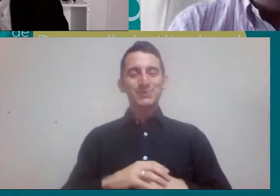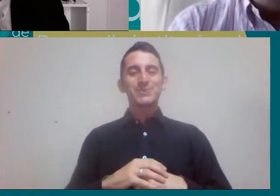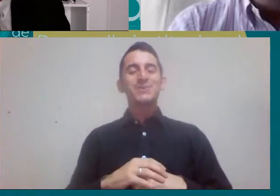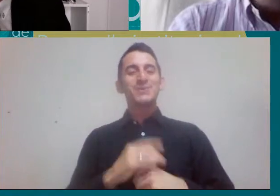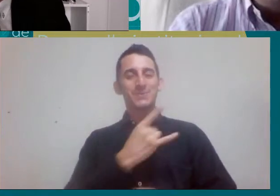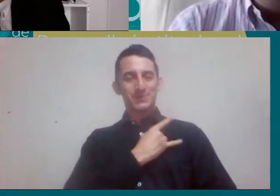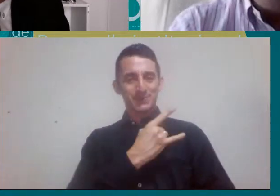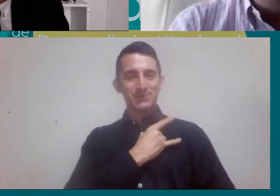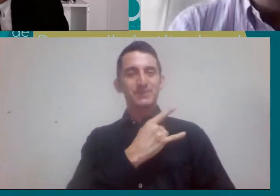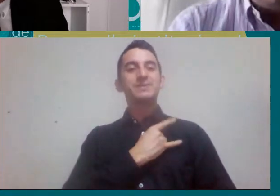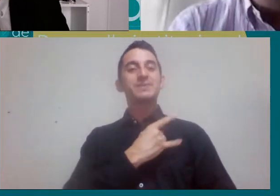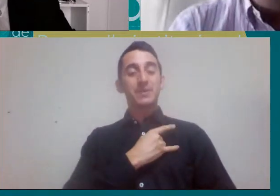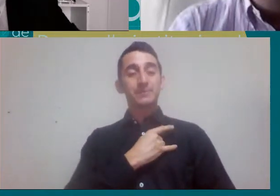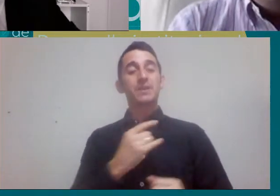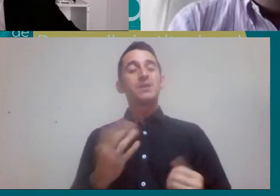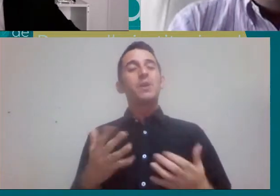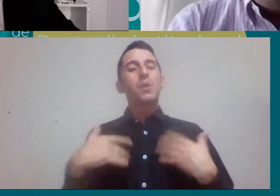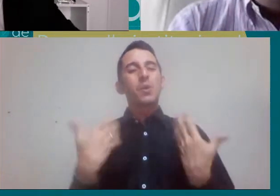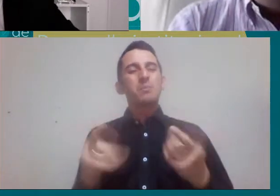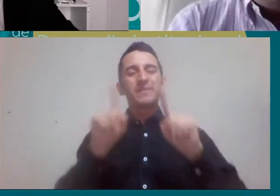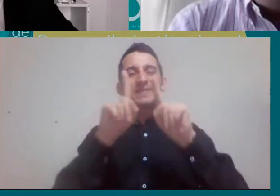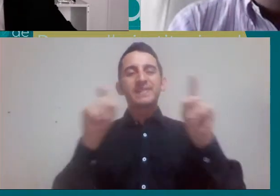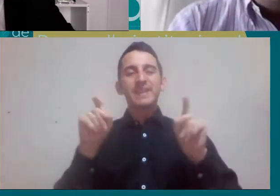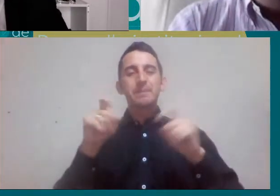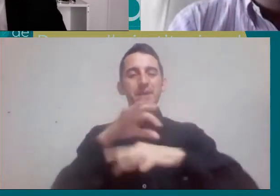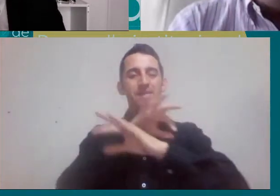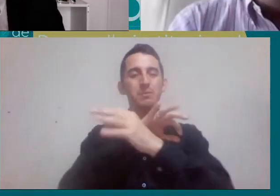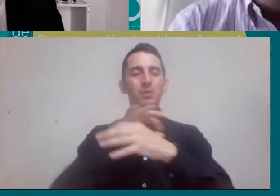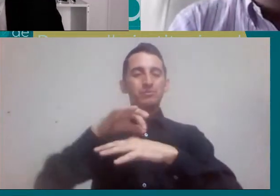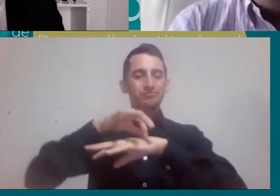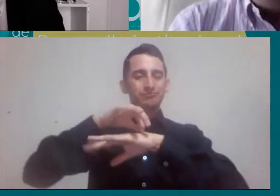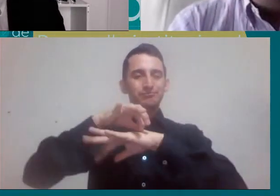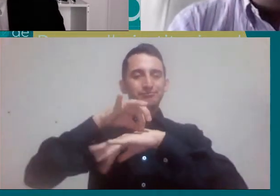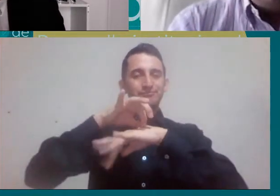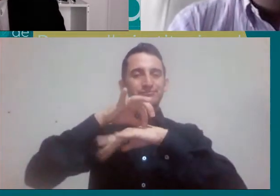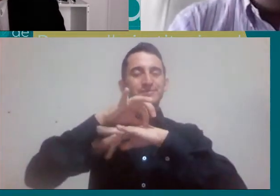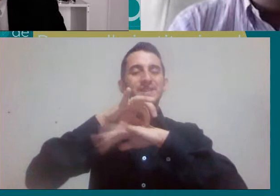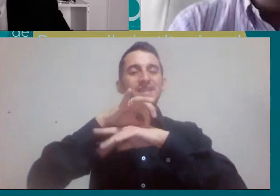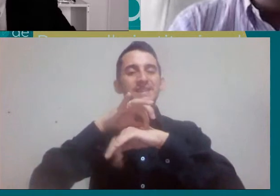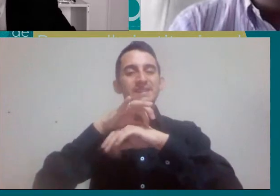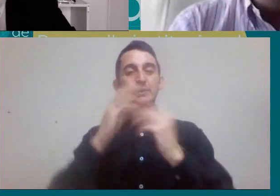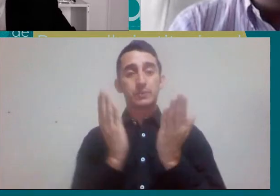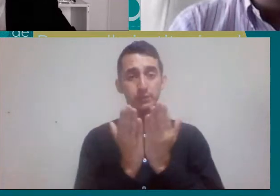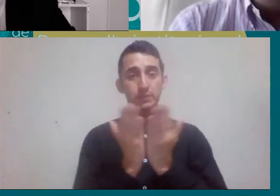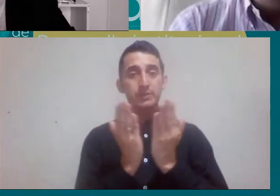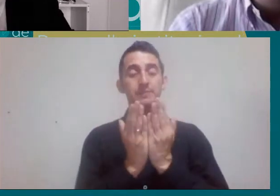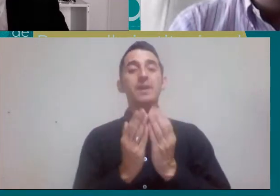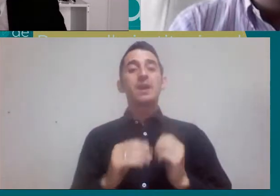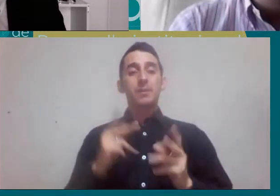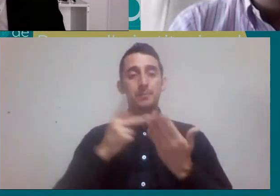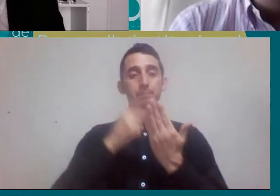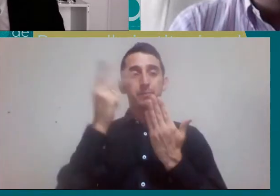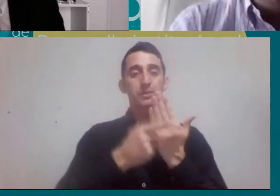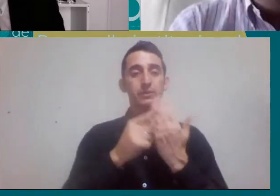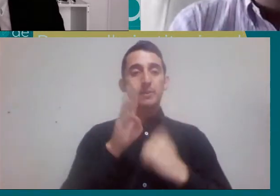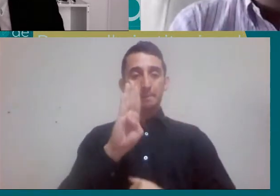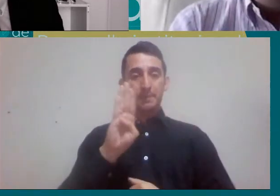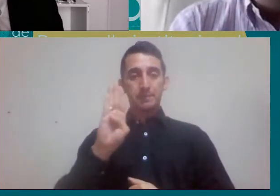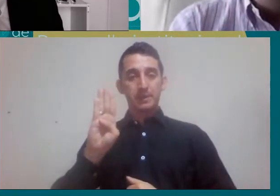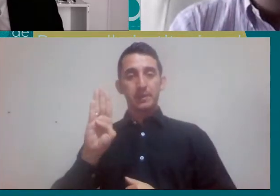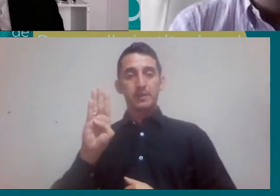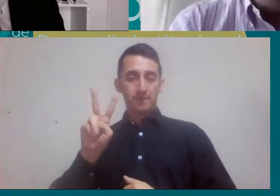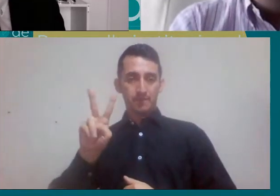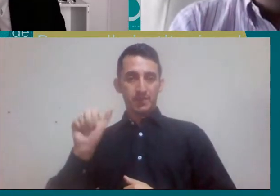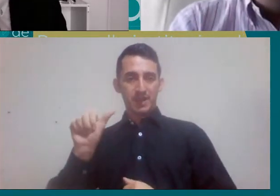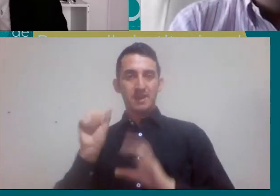universitario en el campo de la neuroeducación. Es participante del proyecto del BBVA Aprendemos Juntos y es